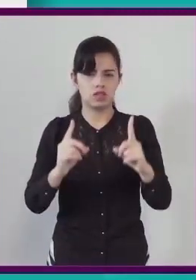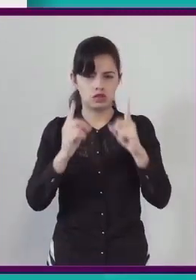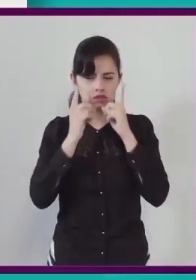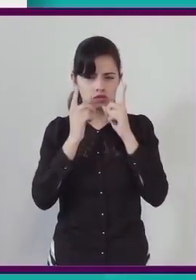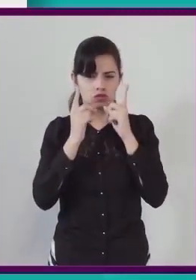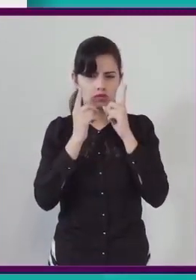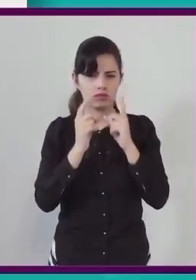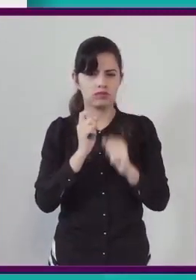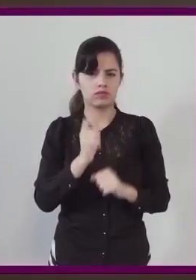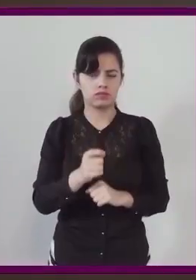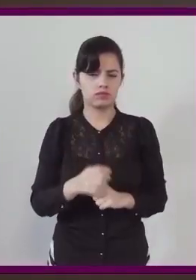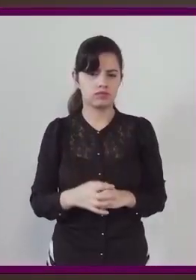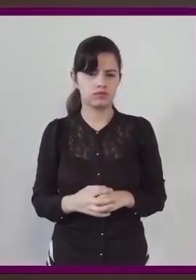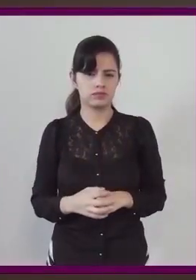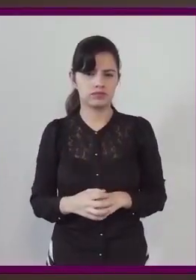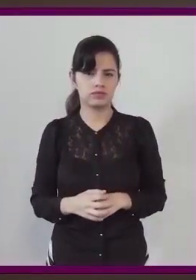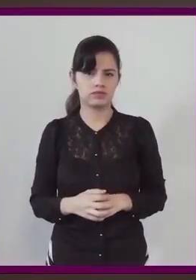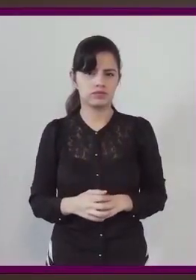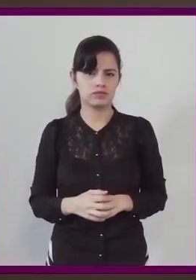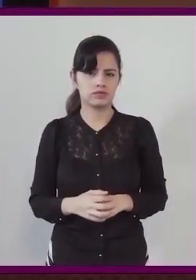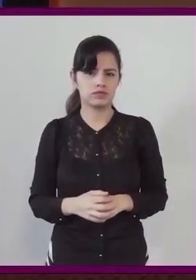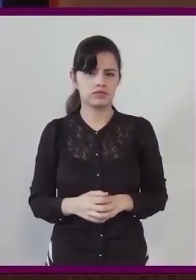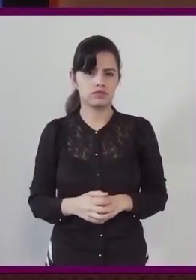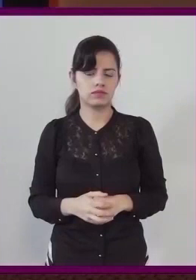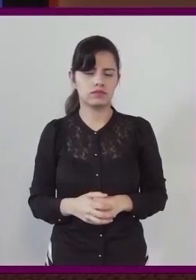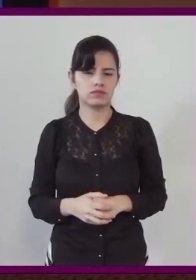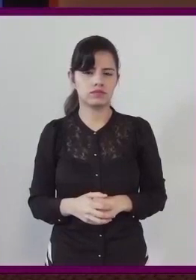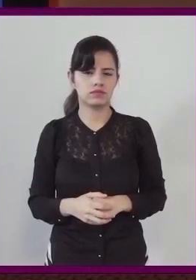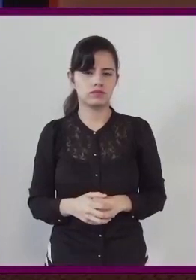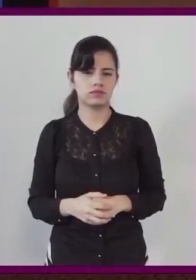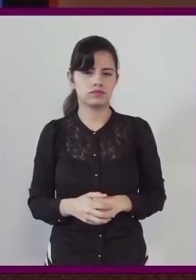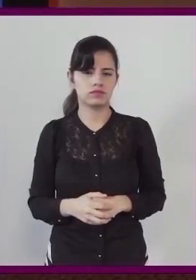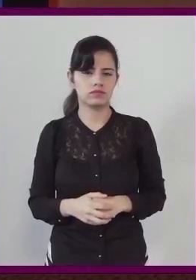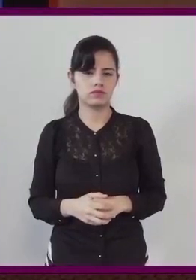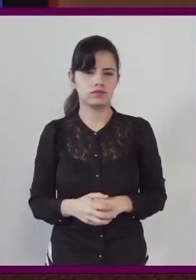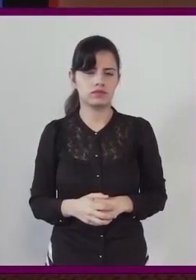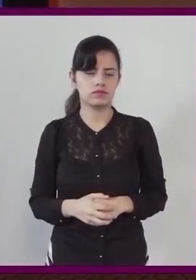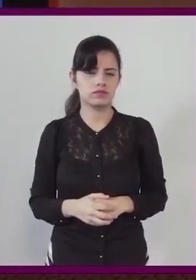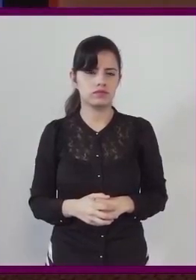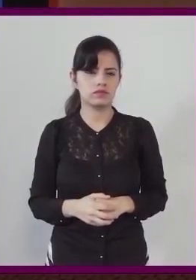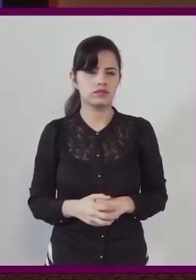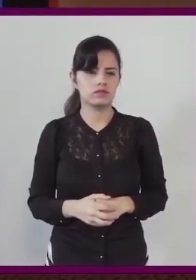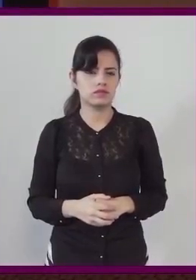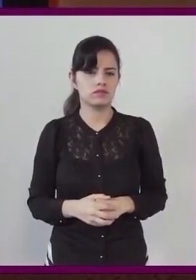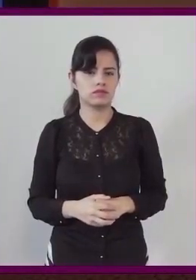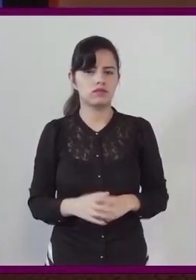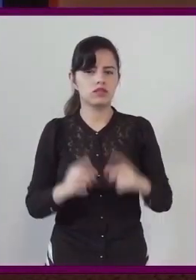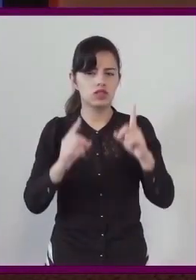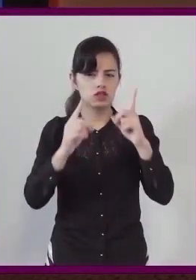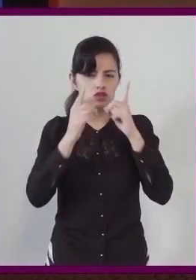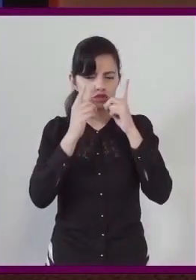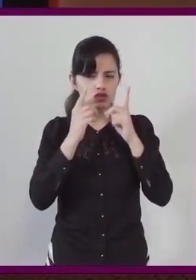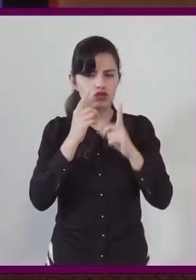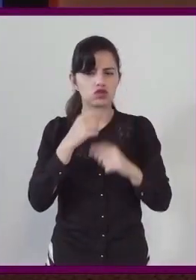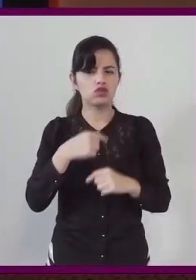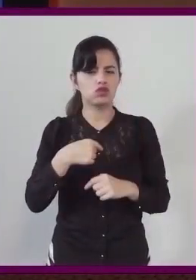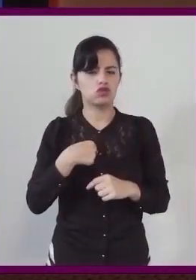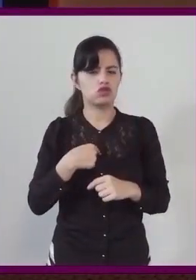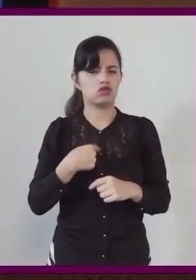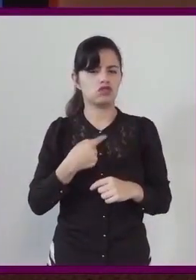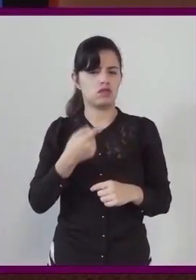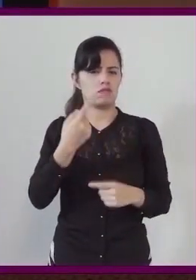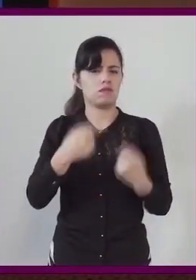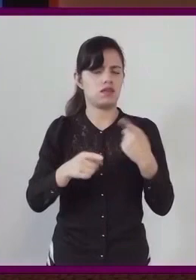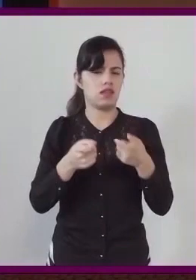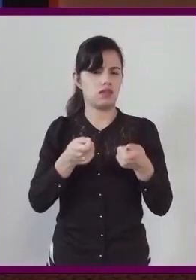poder, ¿no? Okay. Y los discursos que tienen efectos de poder son discursos